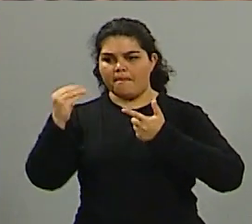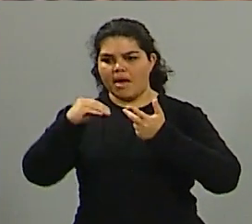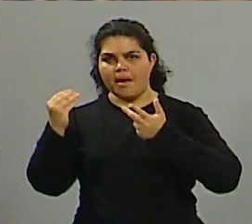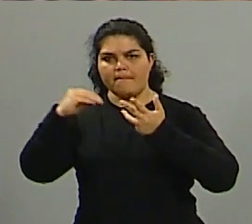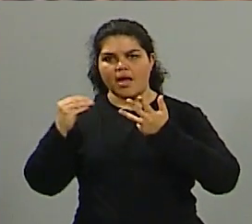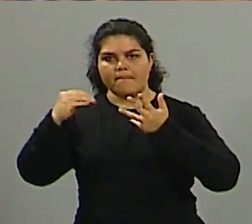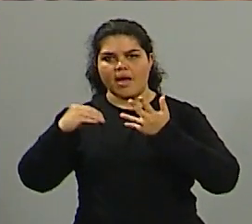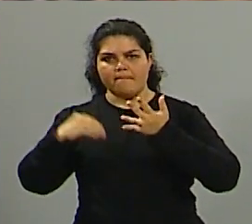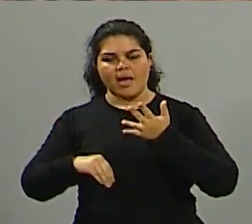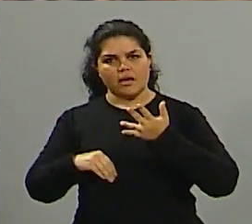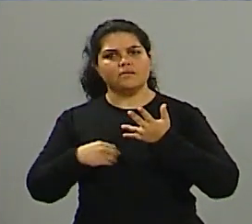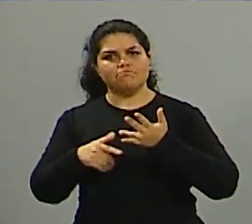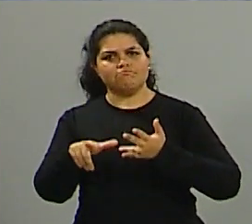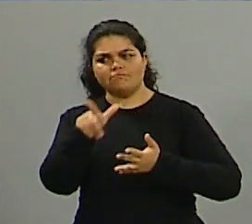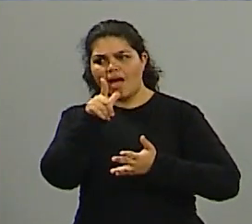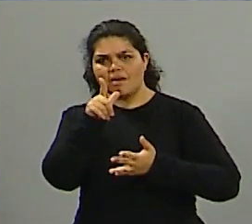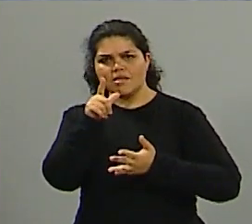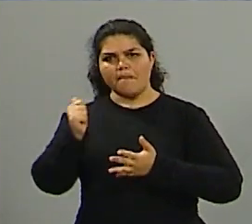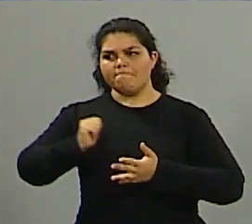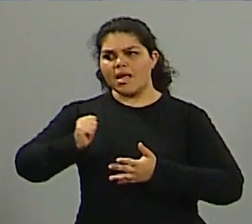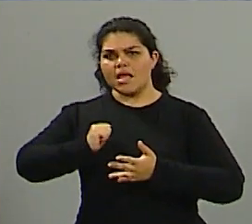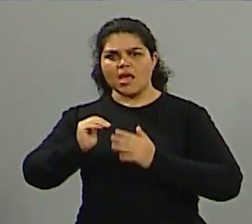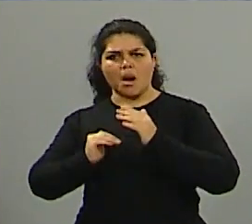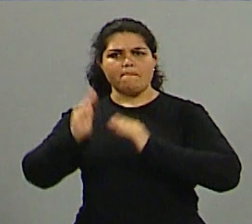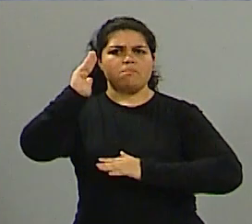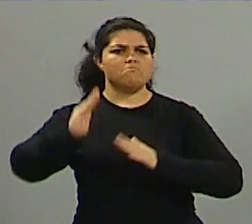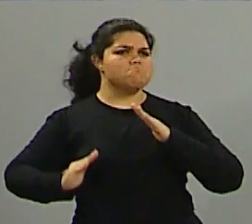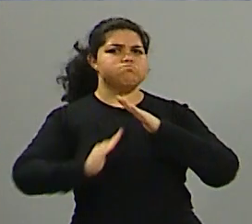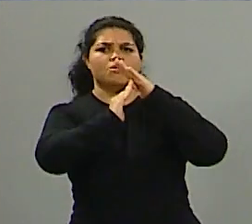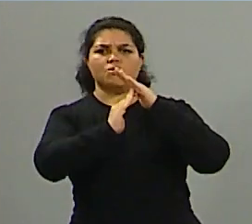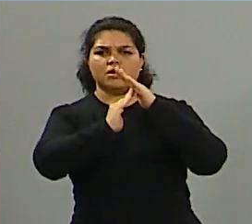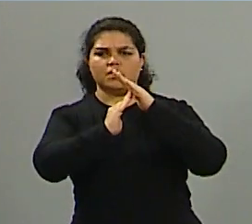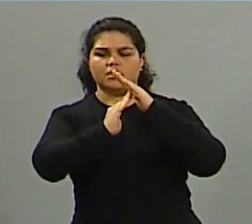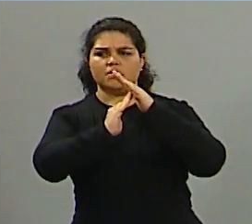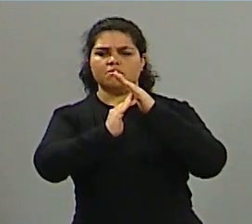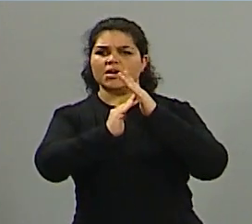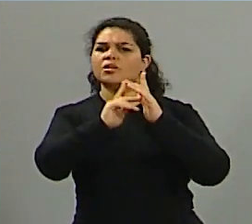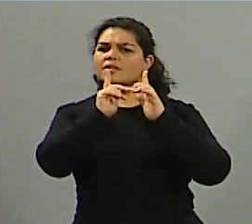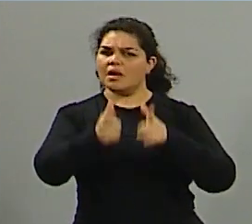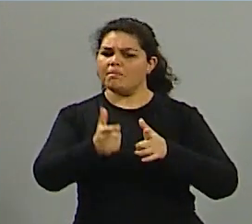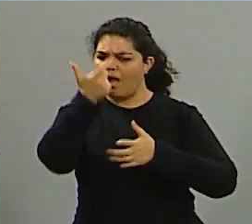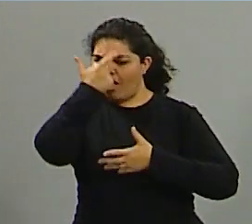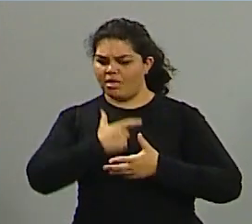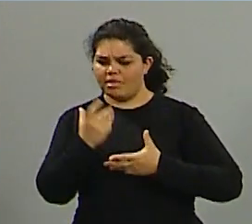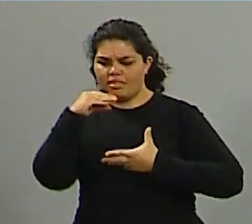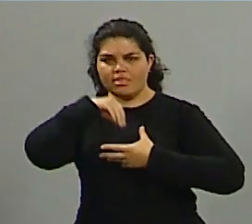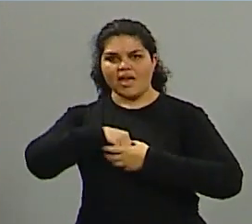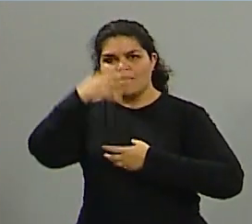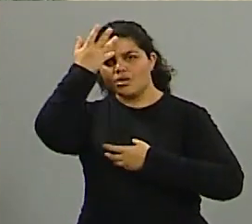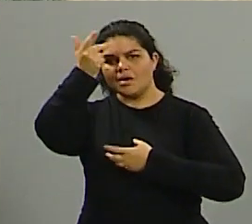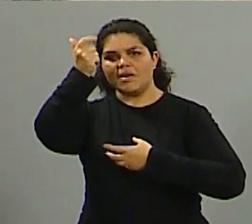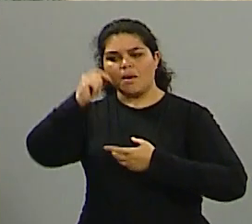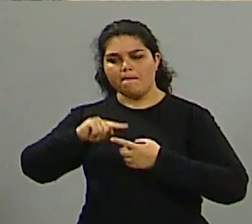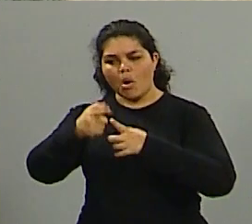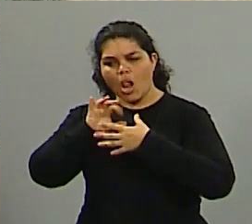es interesante también el análisis que podemos hacer de esa figura política, que no es un tipo que